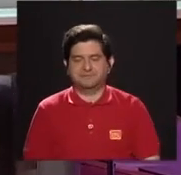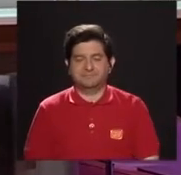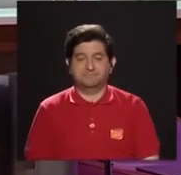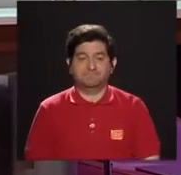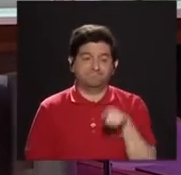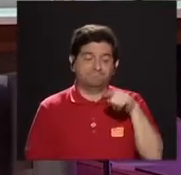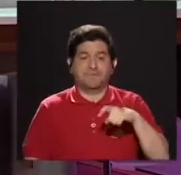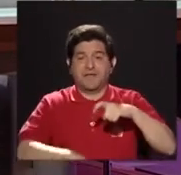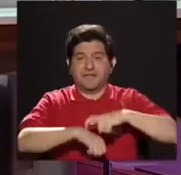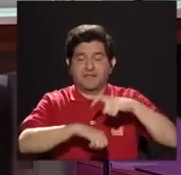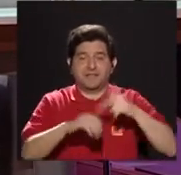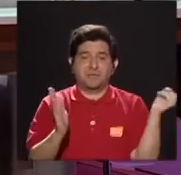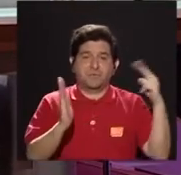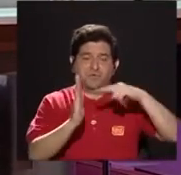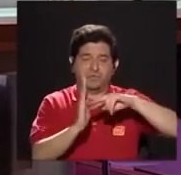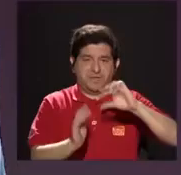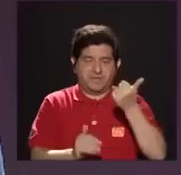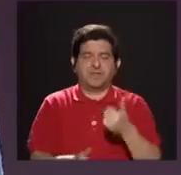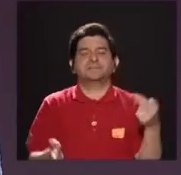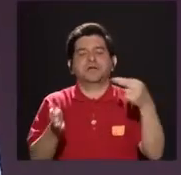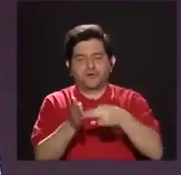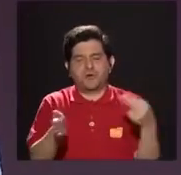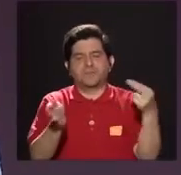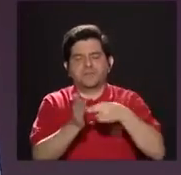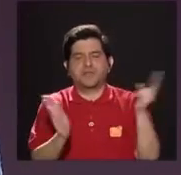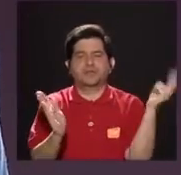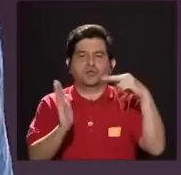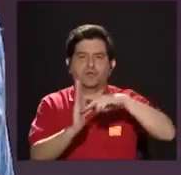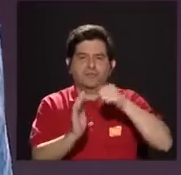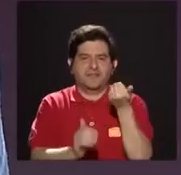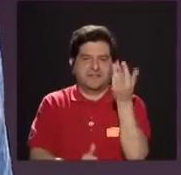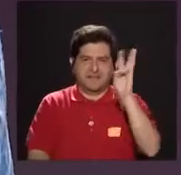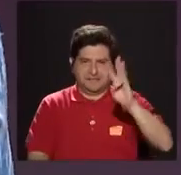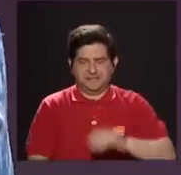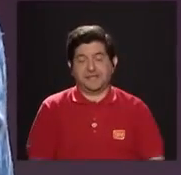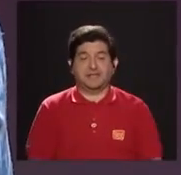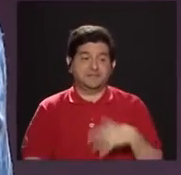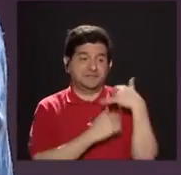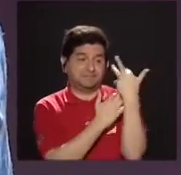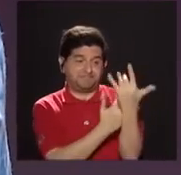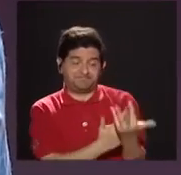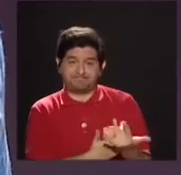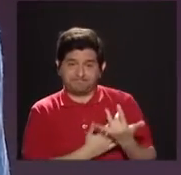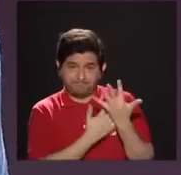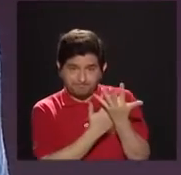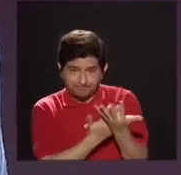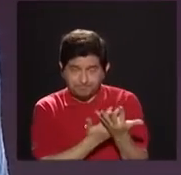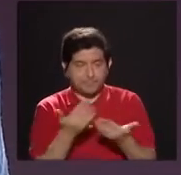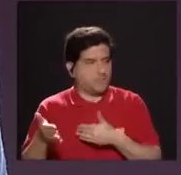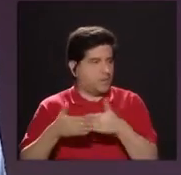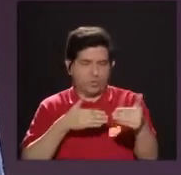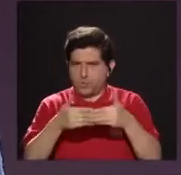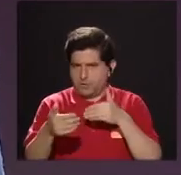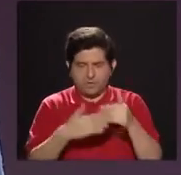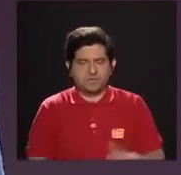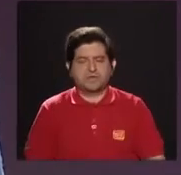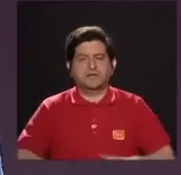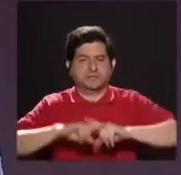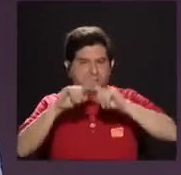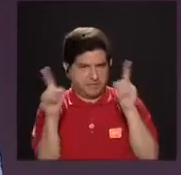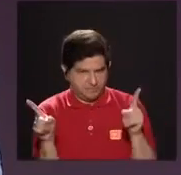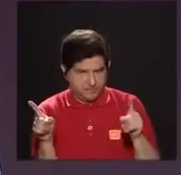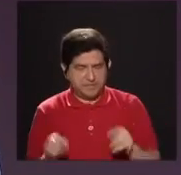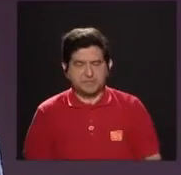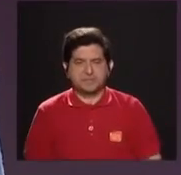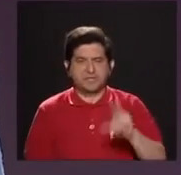en el periodo del 2010 que repetirían en el 2016. Esperemos que aún a pesar de esa leve diferencia no